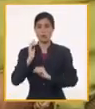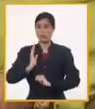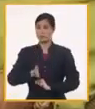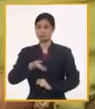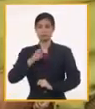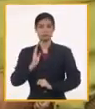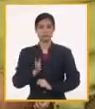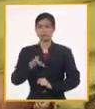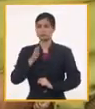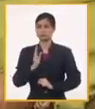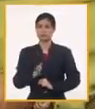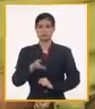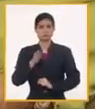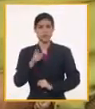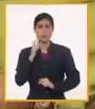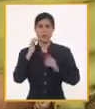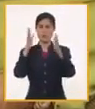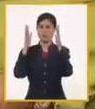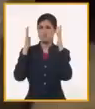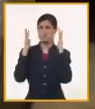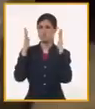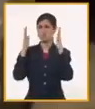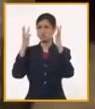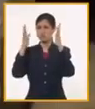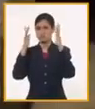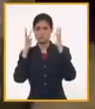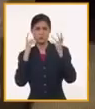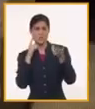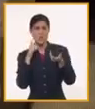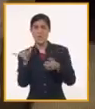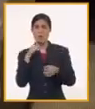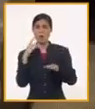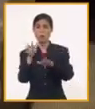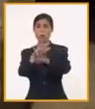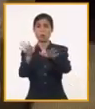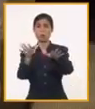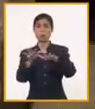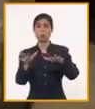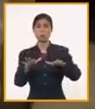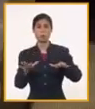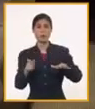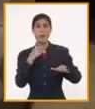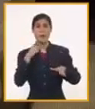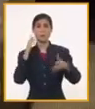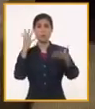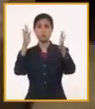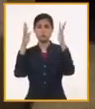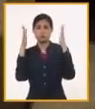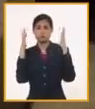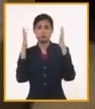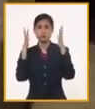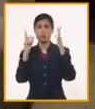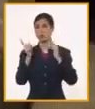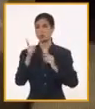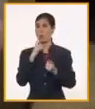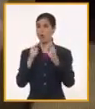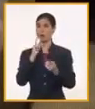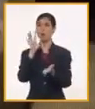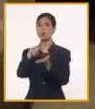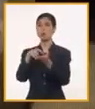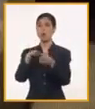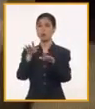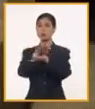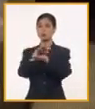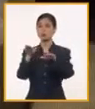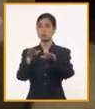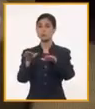por la selva. Por todos los, sí, selva y pelado también. No vaya a creer que hay tanta selva. Hay un lugar donde, mira, se llevaron toda la